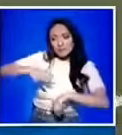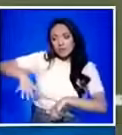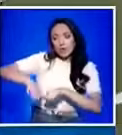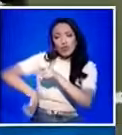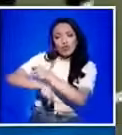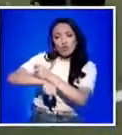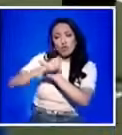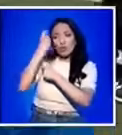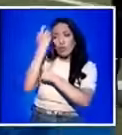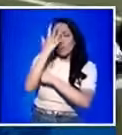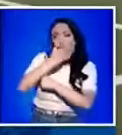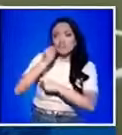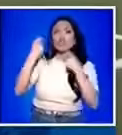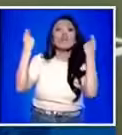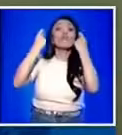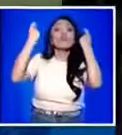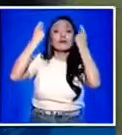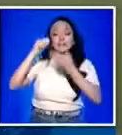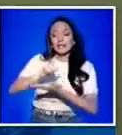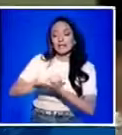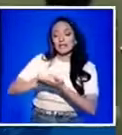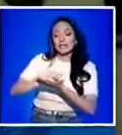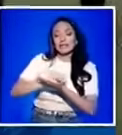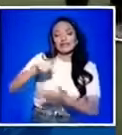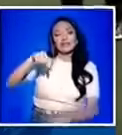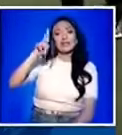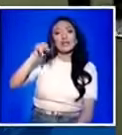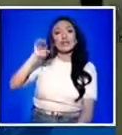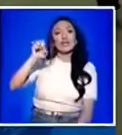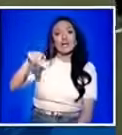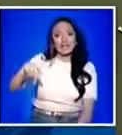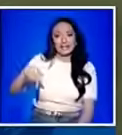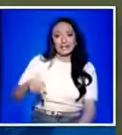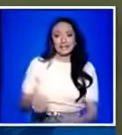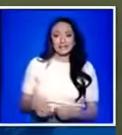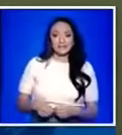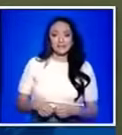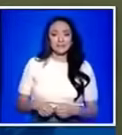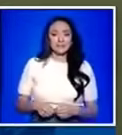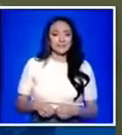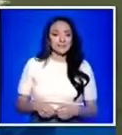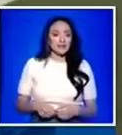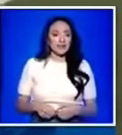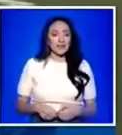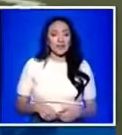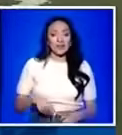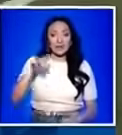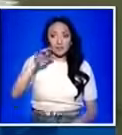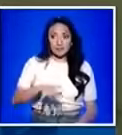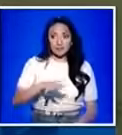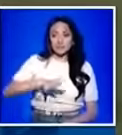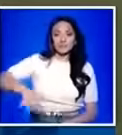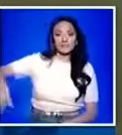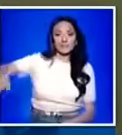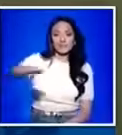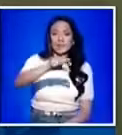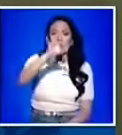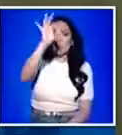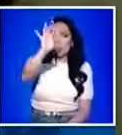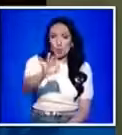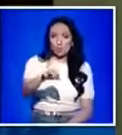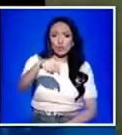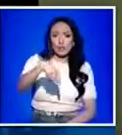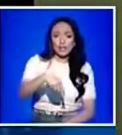parte de esta linda fiesta. San Roque, la mejor liga barrial de Quito. Miren ustedes dónde estamos, en el corazón de la ciudad. Miren